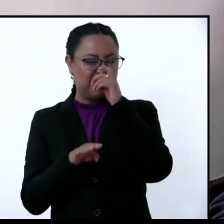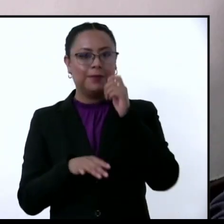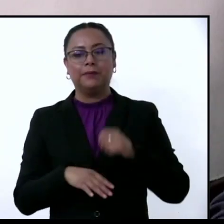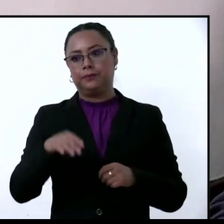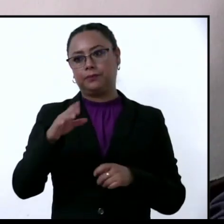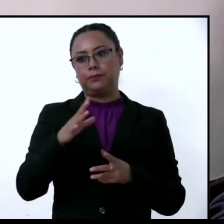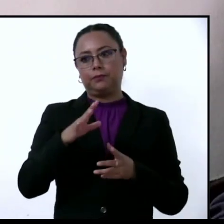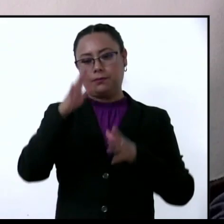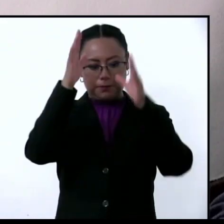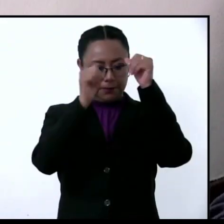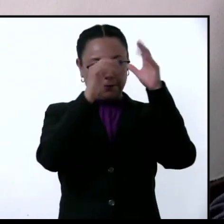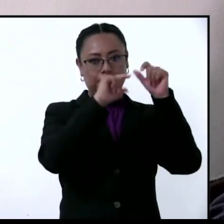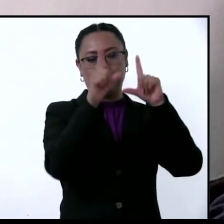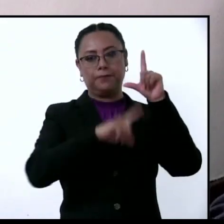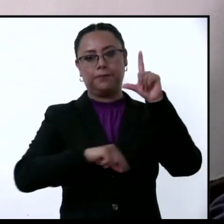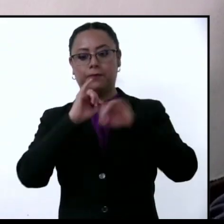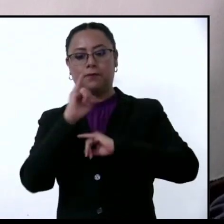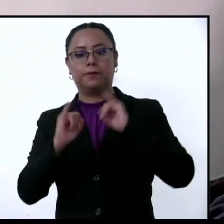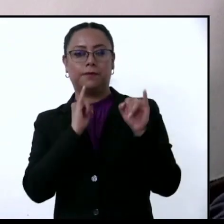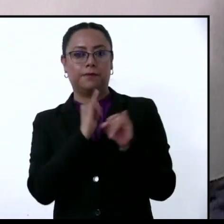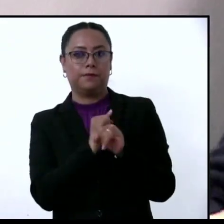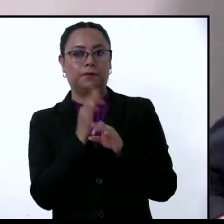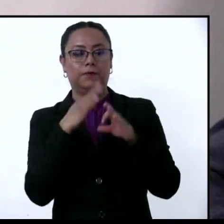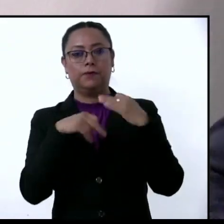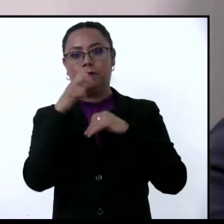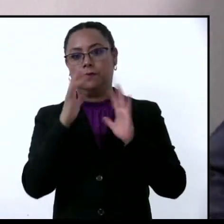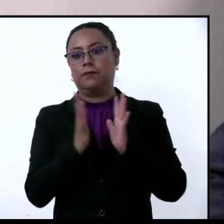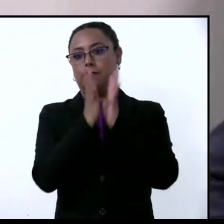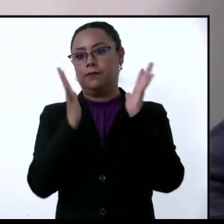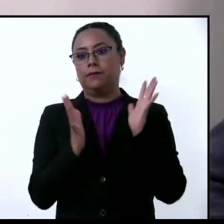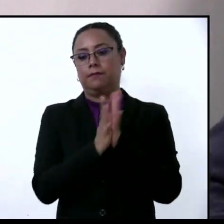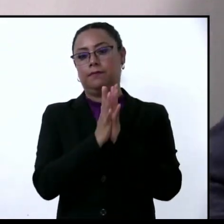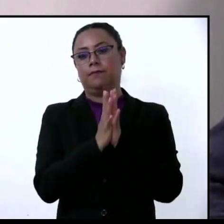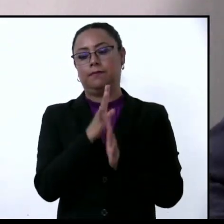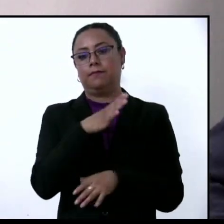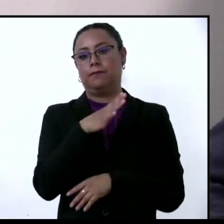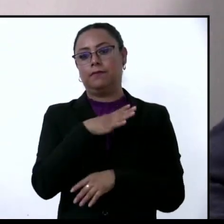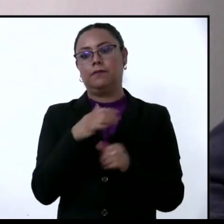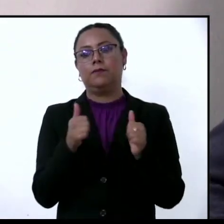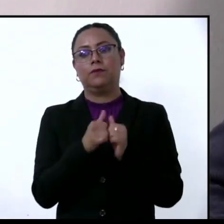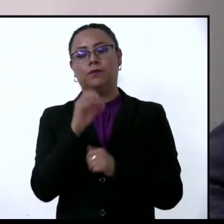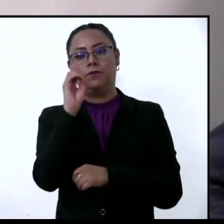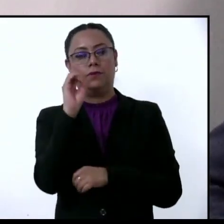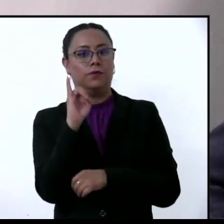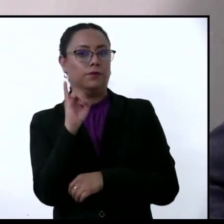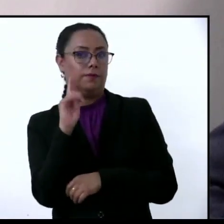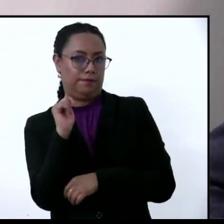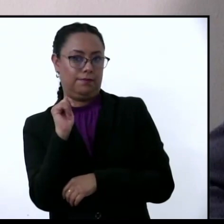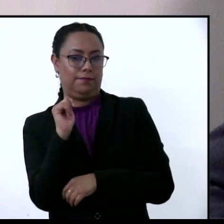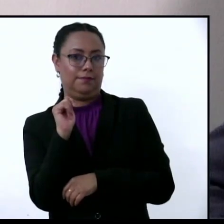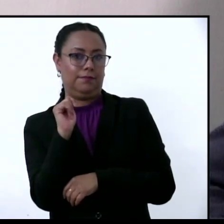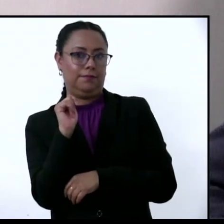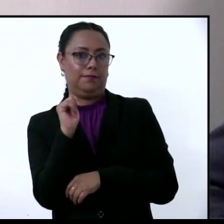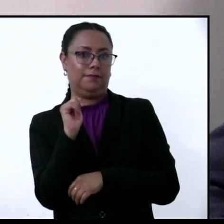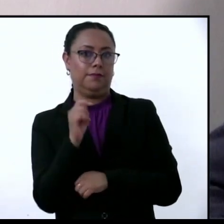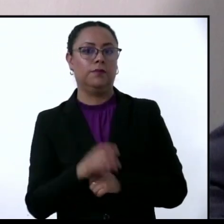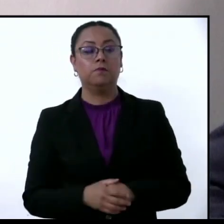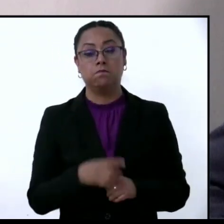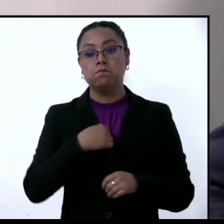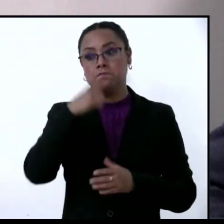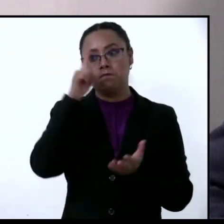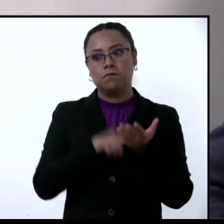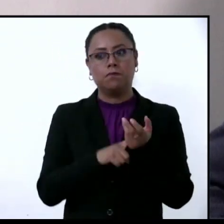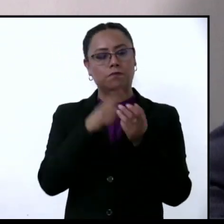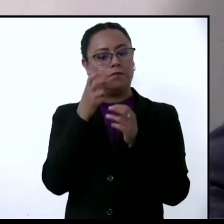nacionales e internacionales, una participación que están teniendo con la OIT. ¿no? Creo que eso es muy importante a